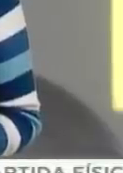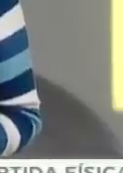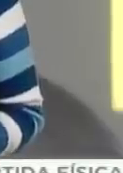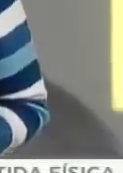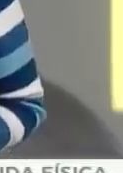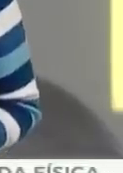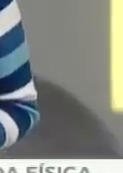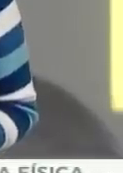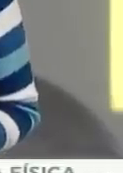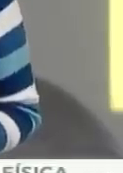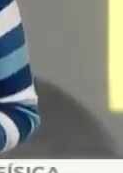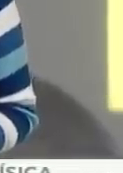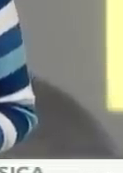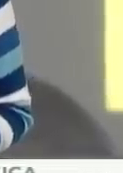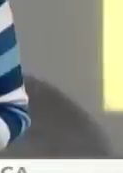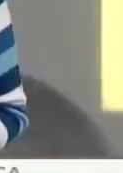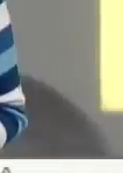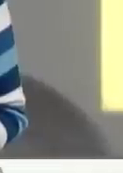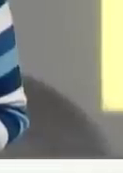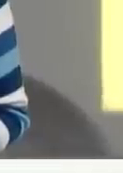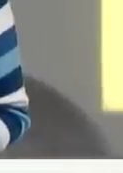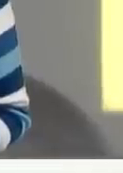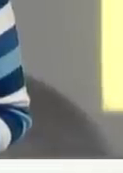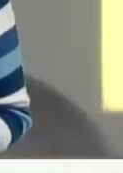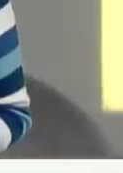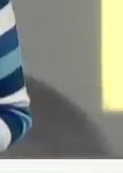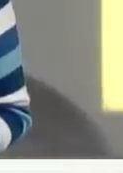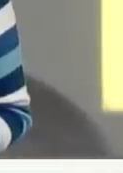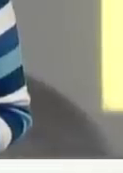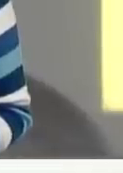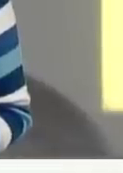acciones correspondientes de protección para evitar la llegada de la nueva